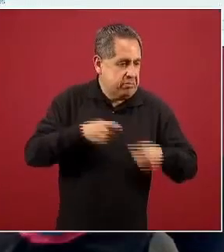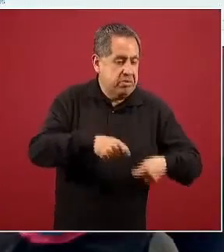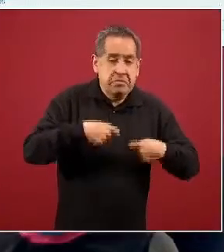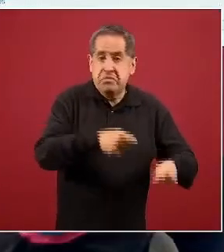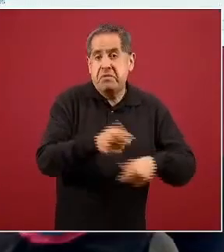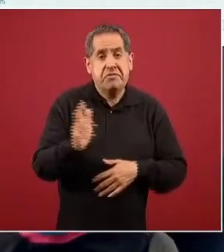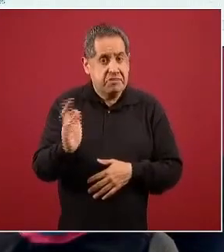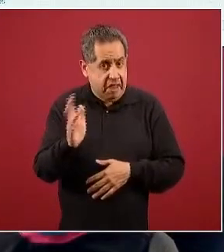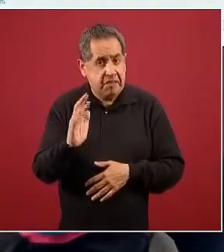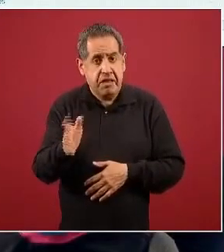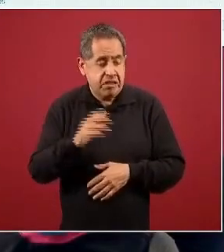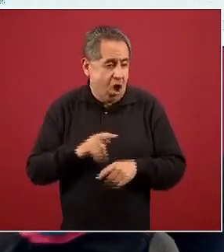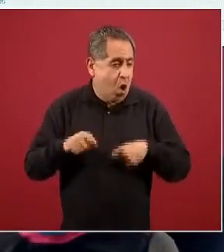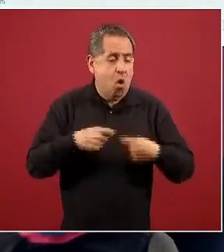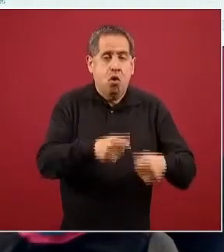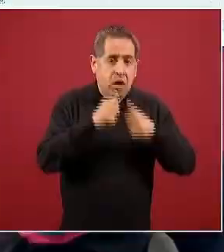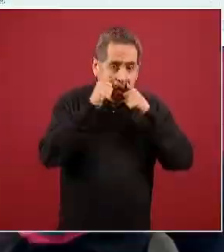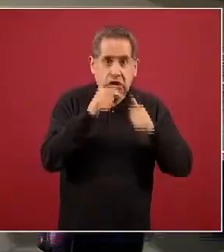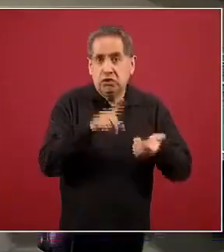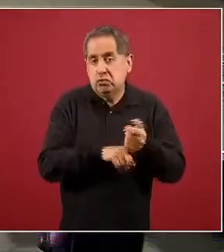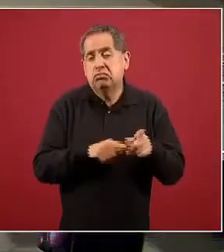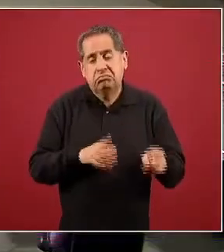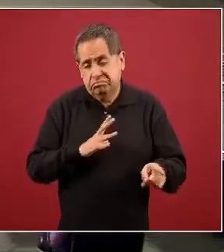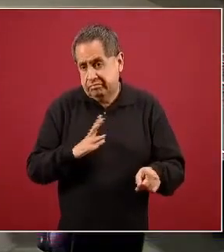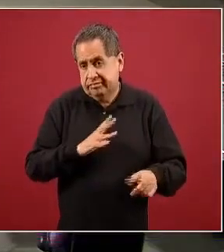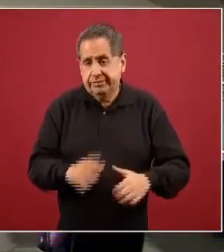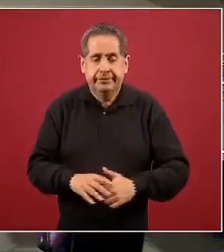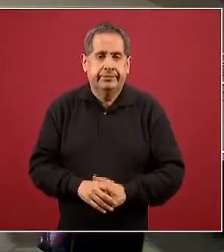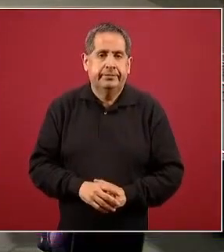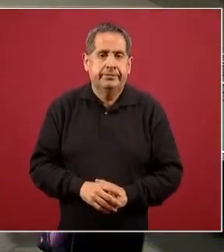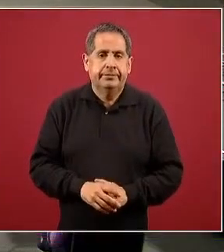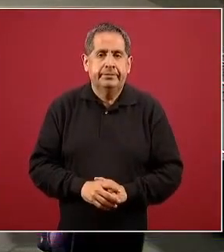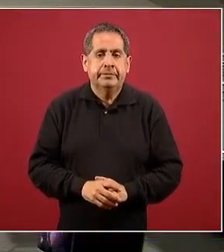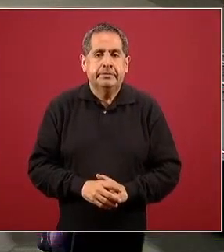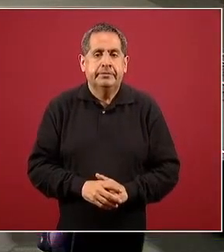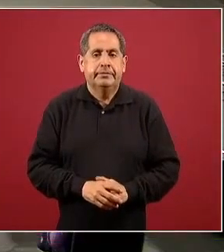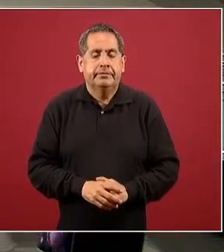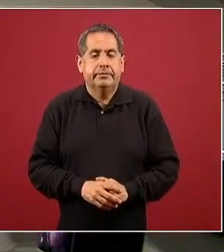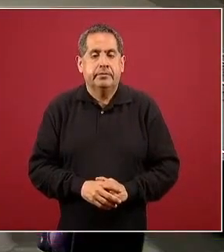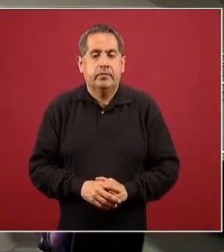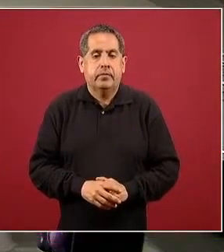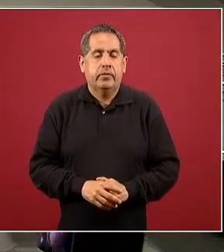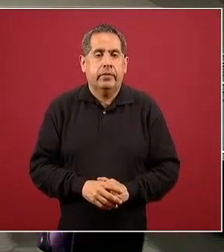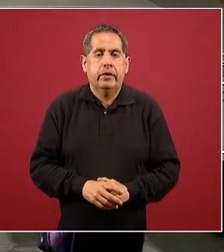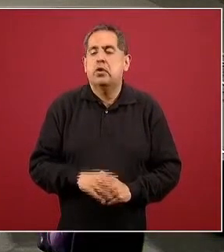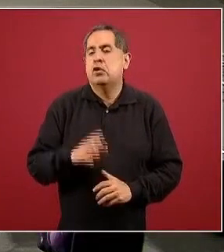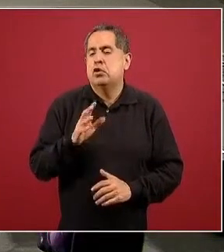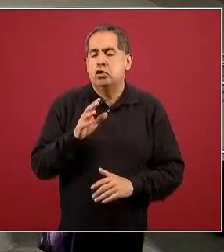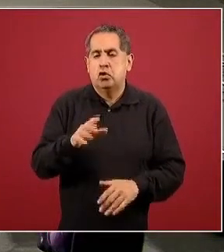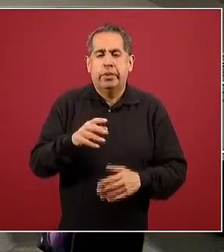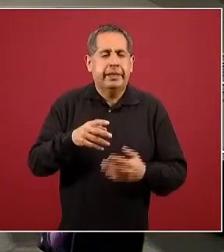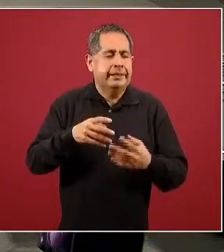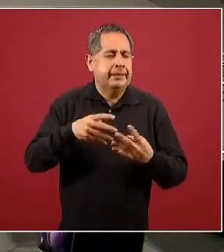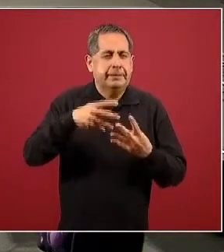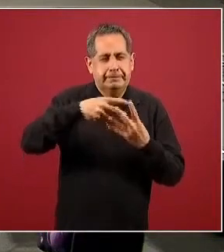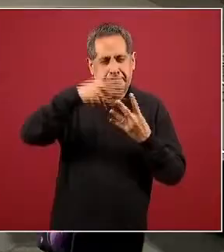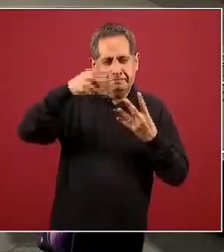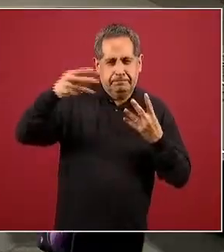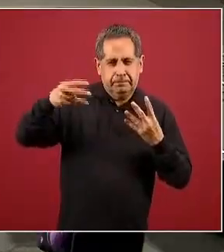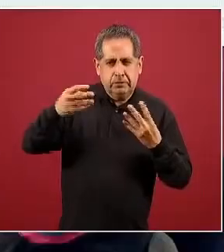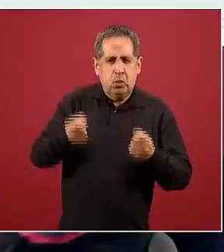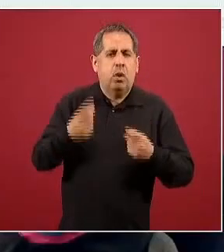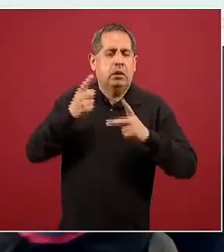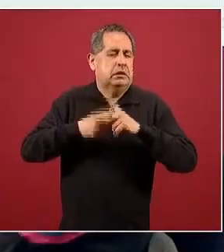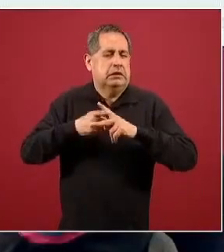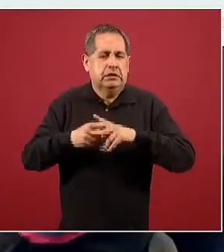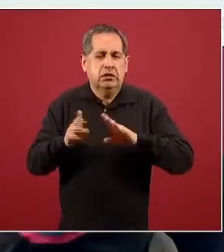recibiendo la atención a su salud que así lo necesita. En cuanto a la estimación de